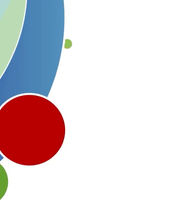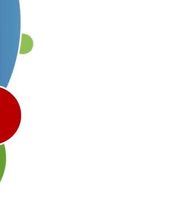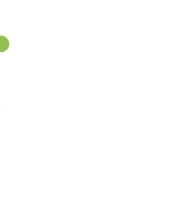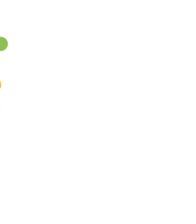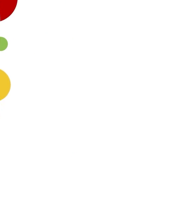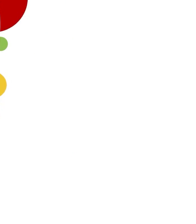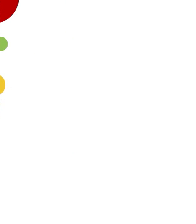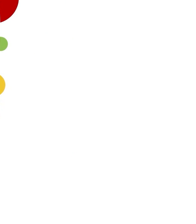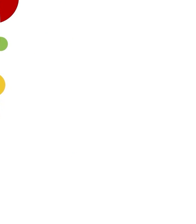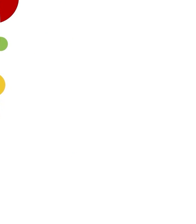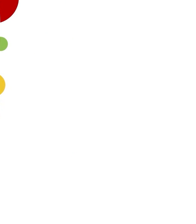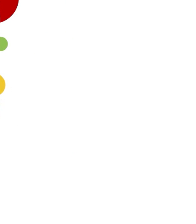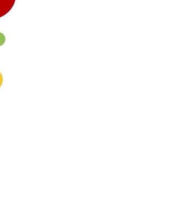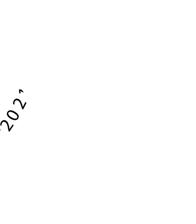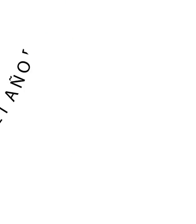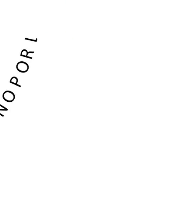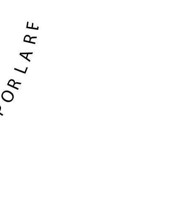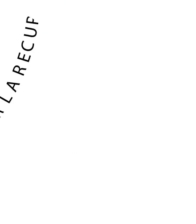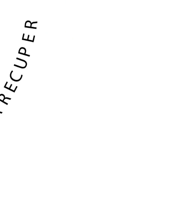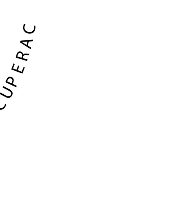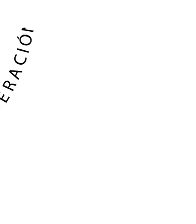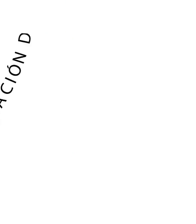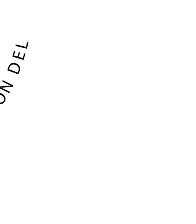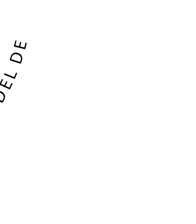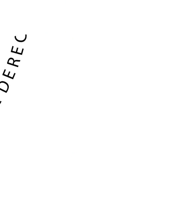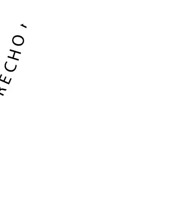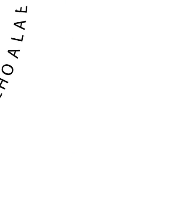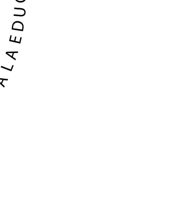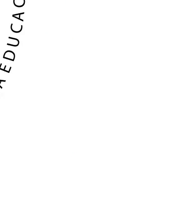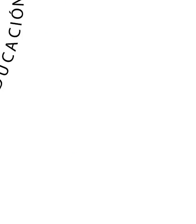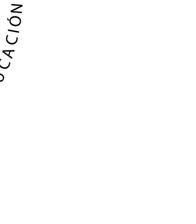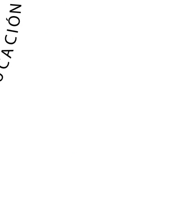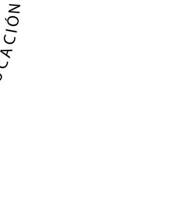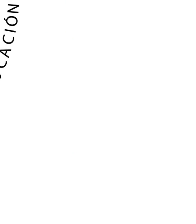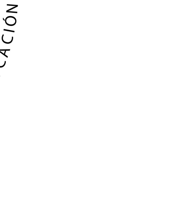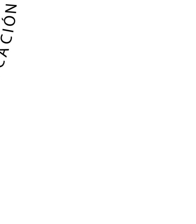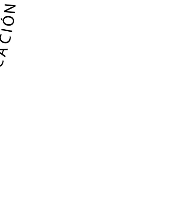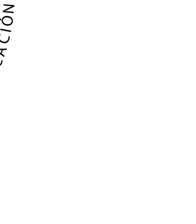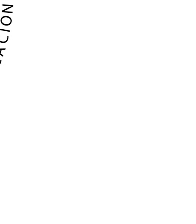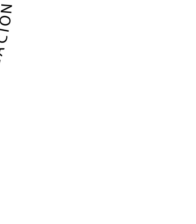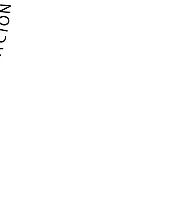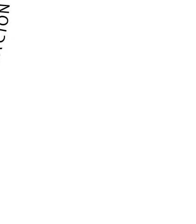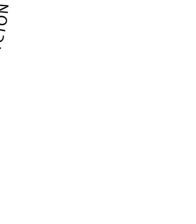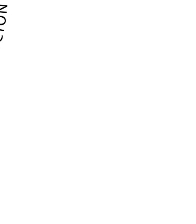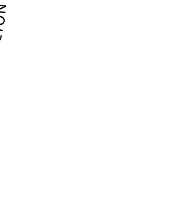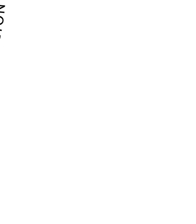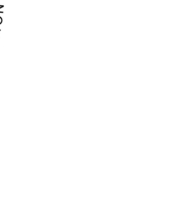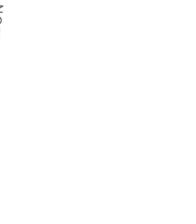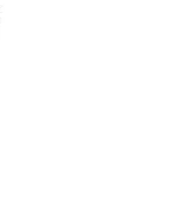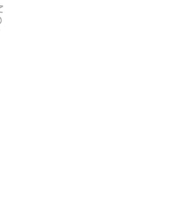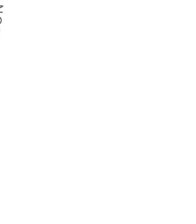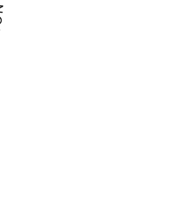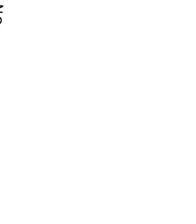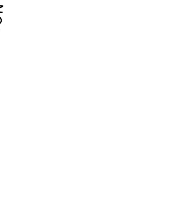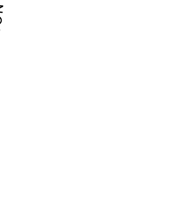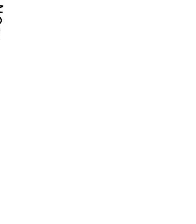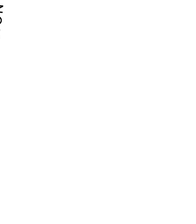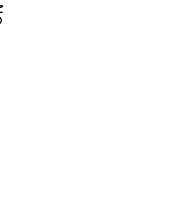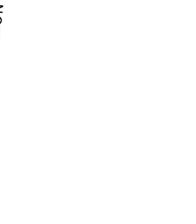Educa Bolivia. 2021, año por la recuperación del derecho a la educación.